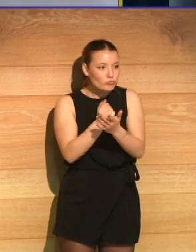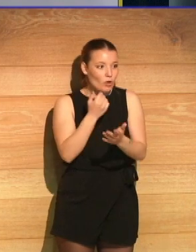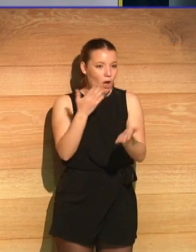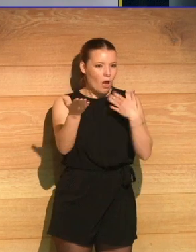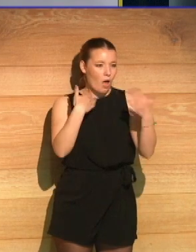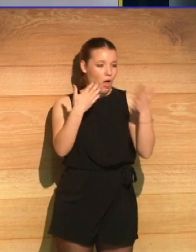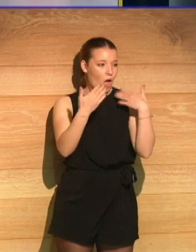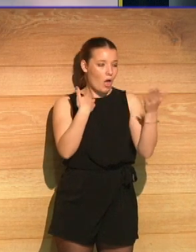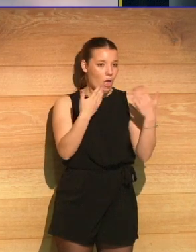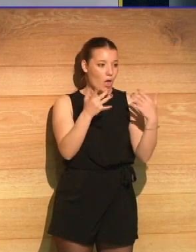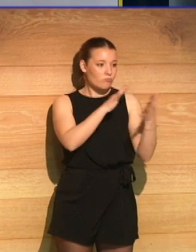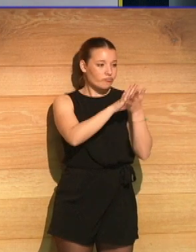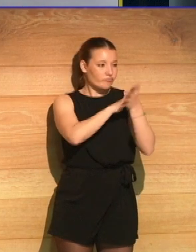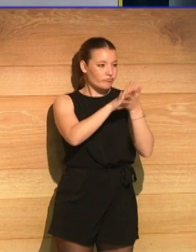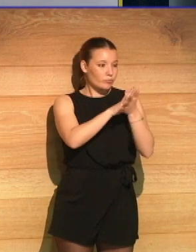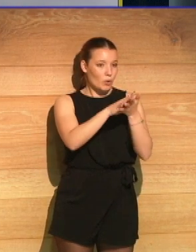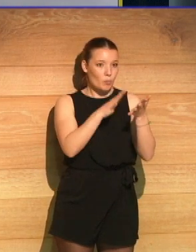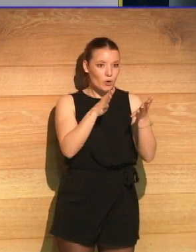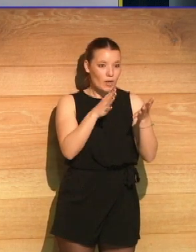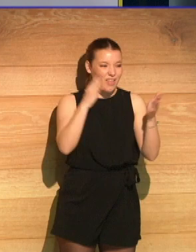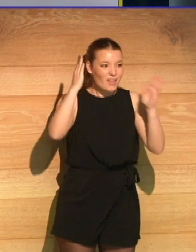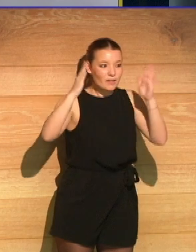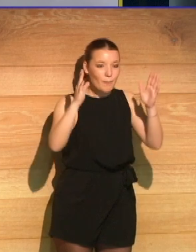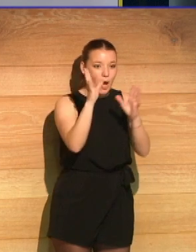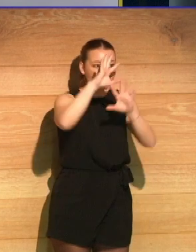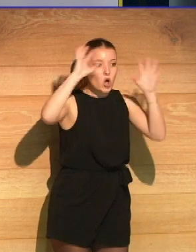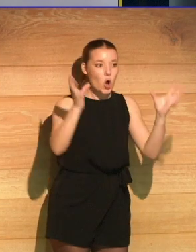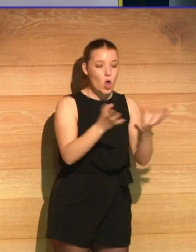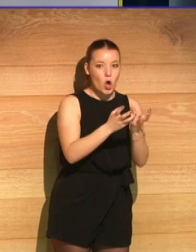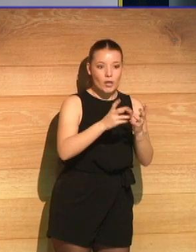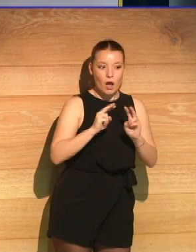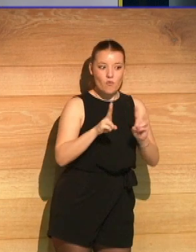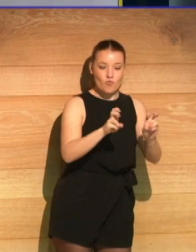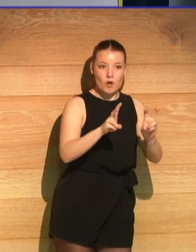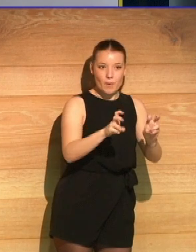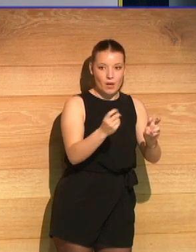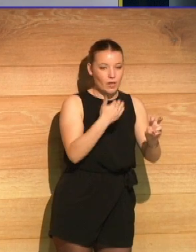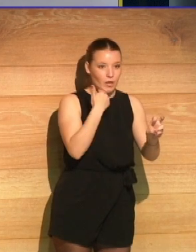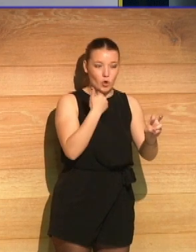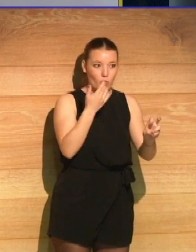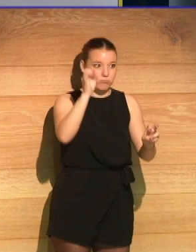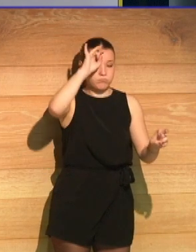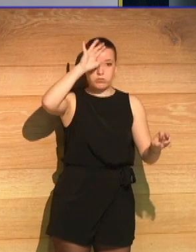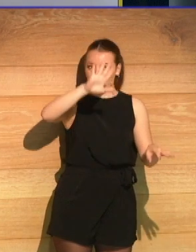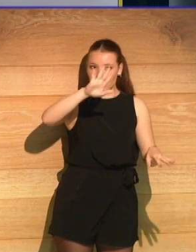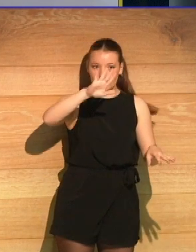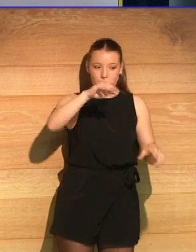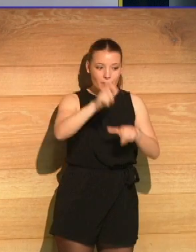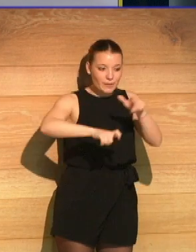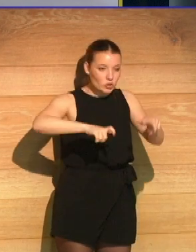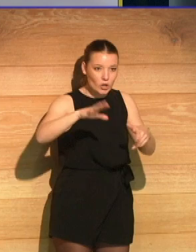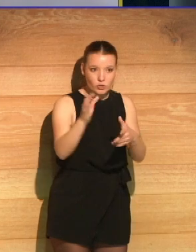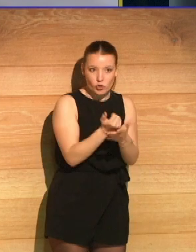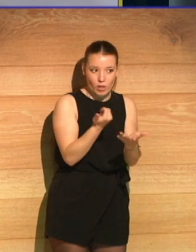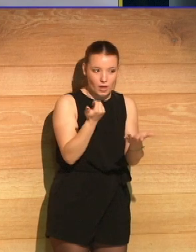claro, una nueva etapa geológica, ¿no? O sea, una cosa verdaderamente espectacular. Y todo el mundo dio,